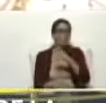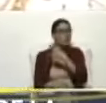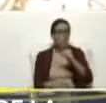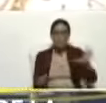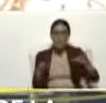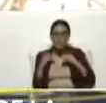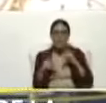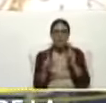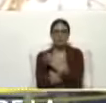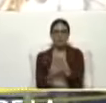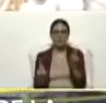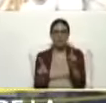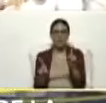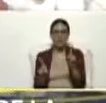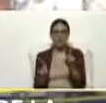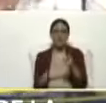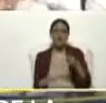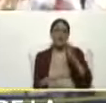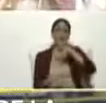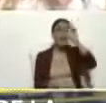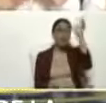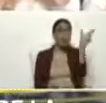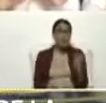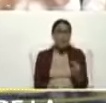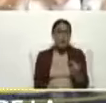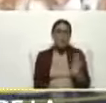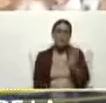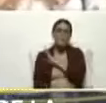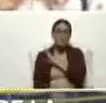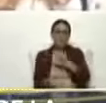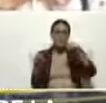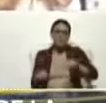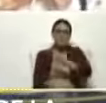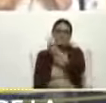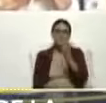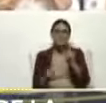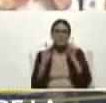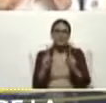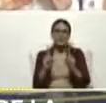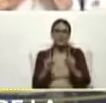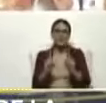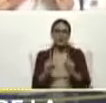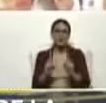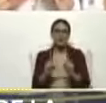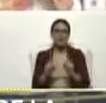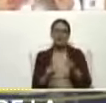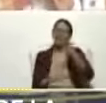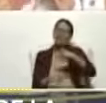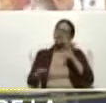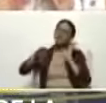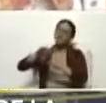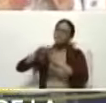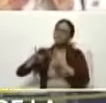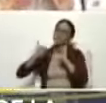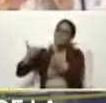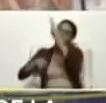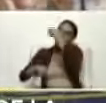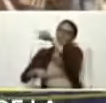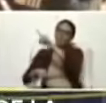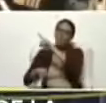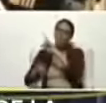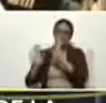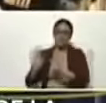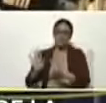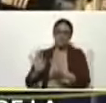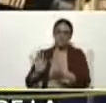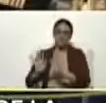a permitir. La Guayana Esequiba es venezolana. Se lo decimos al Imperio Británico, se